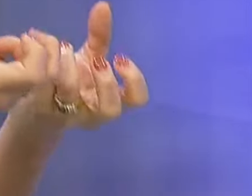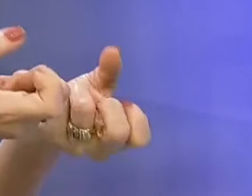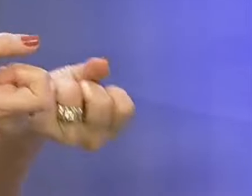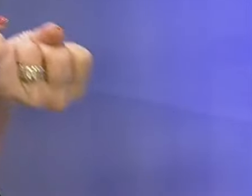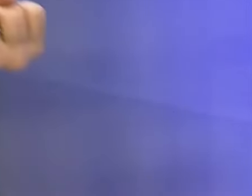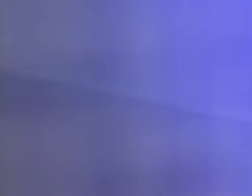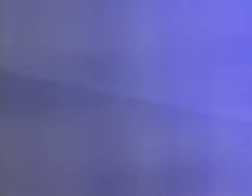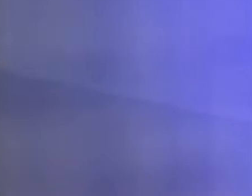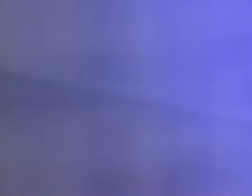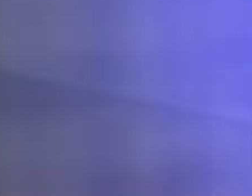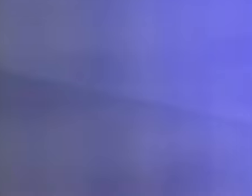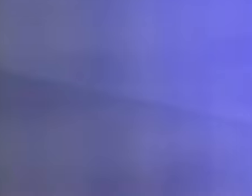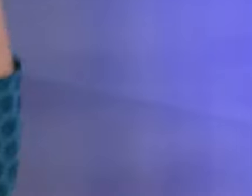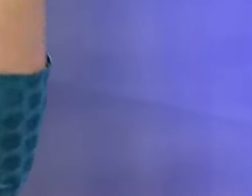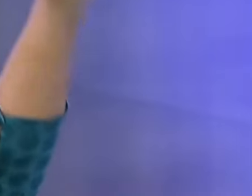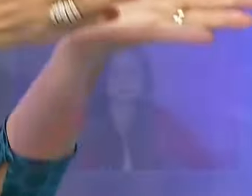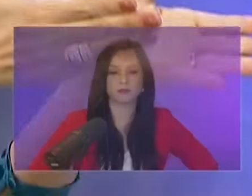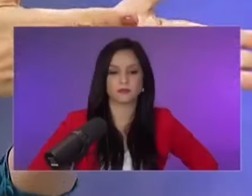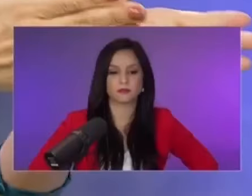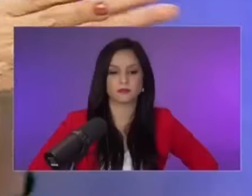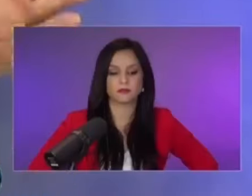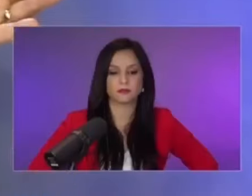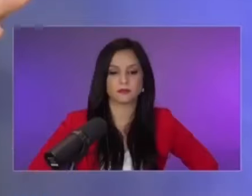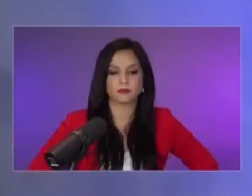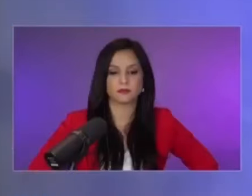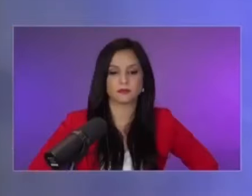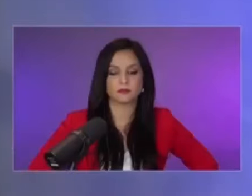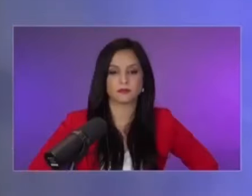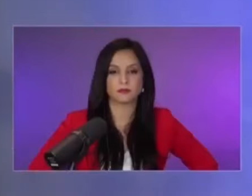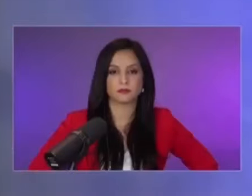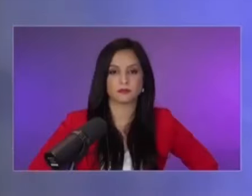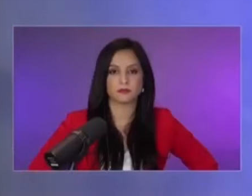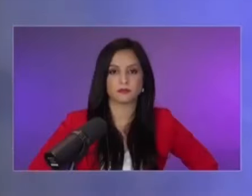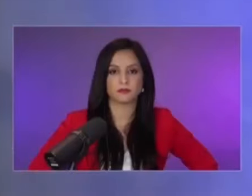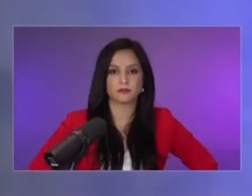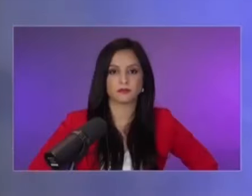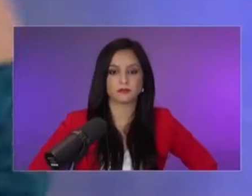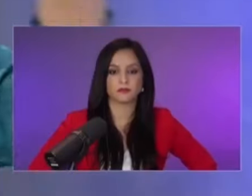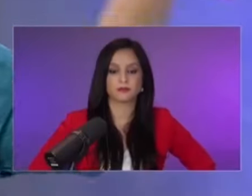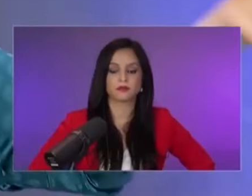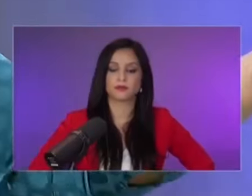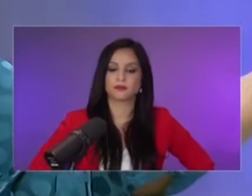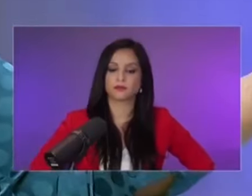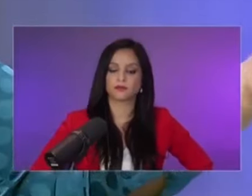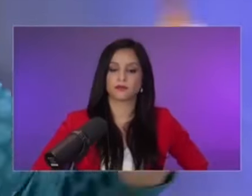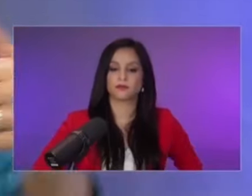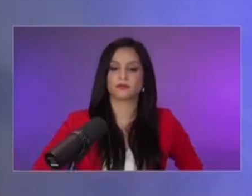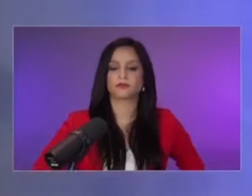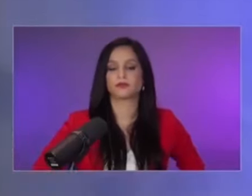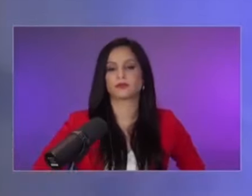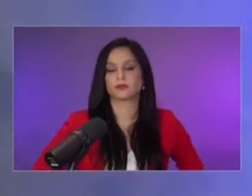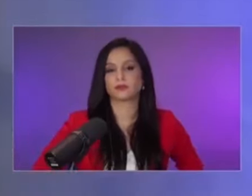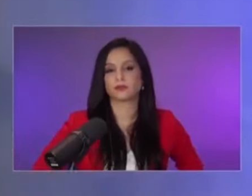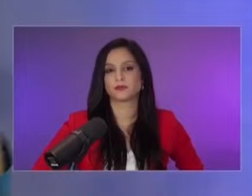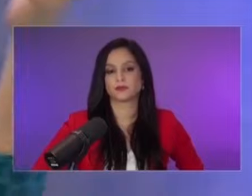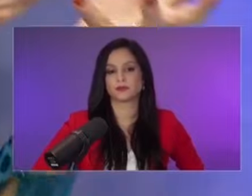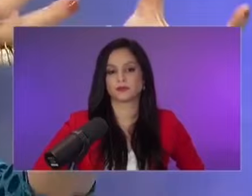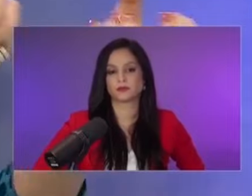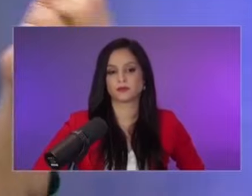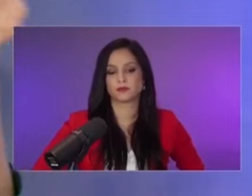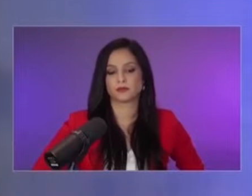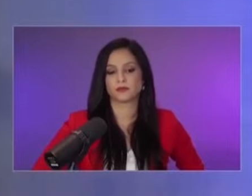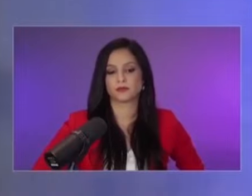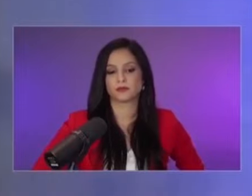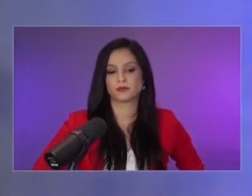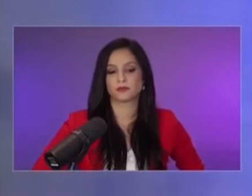extraer de ahí porque como decías al principio no se presentan de forma individual en este caso en estos yacimientos